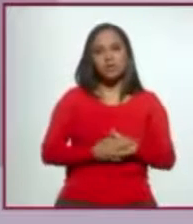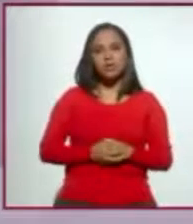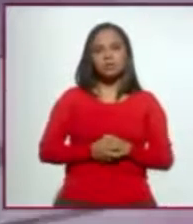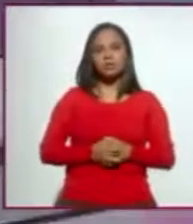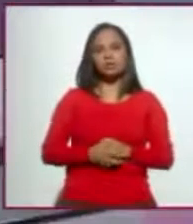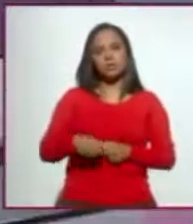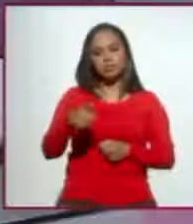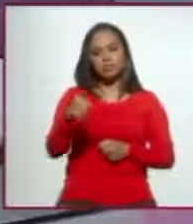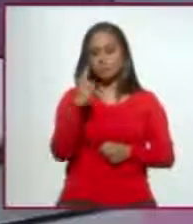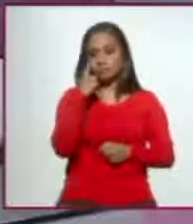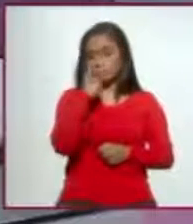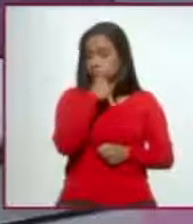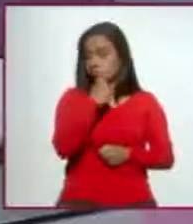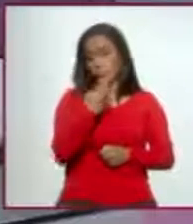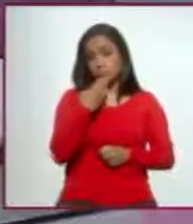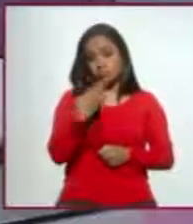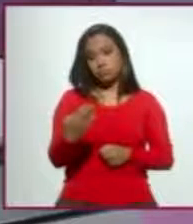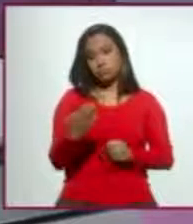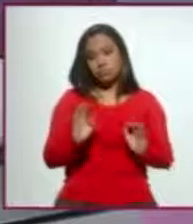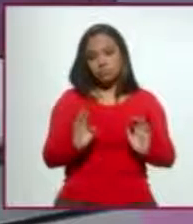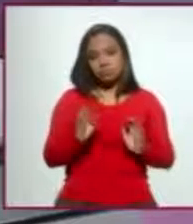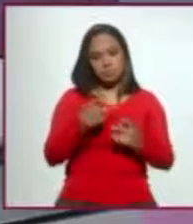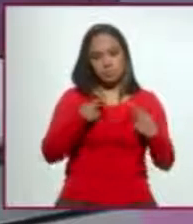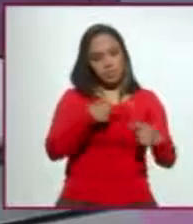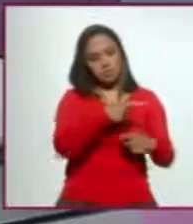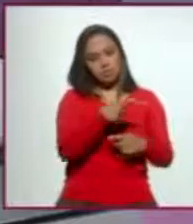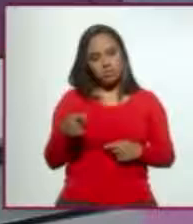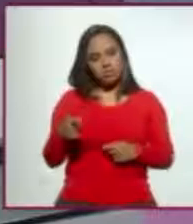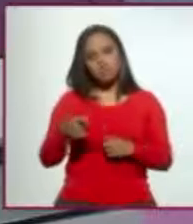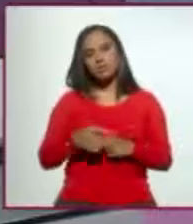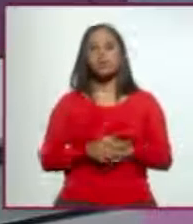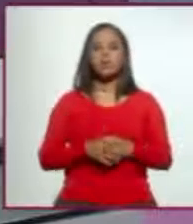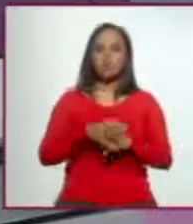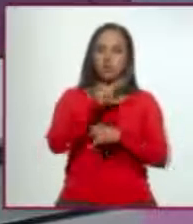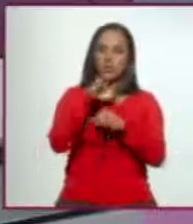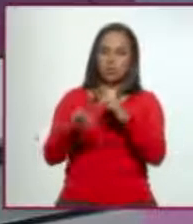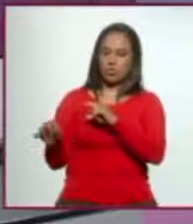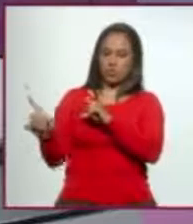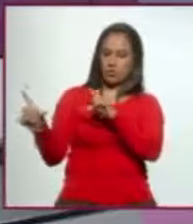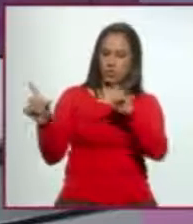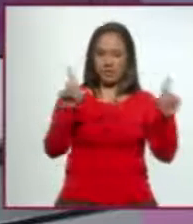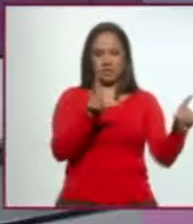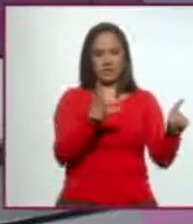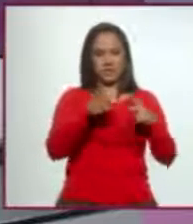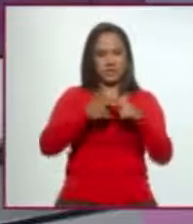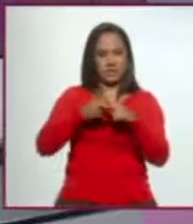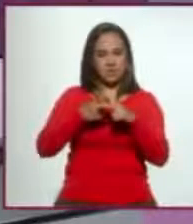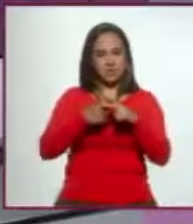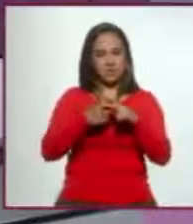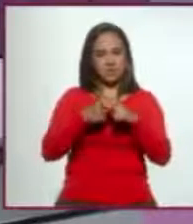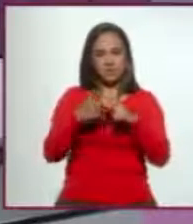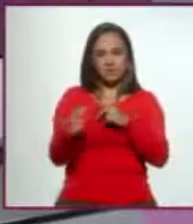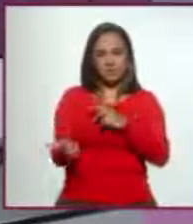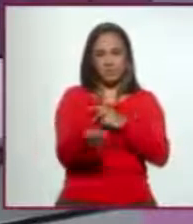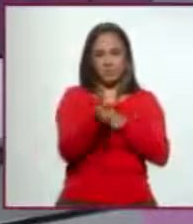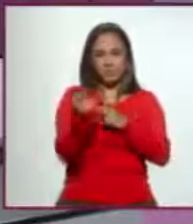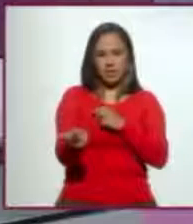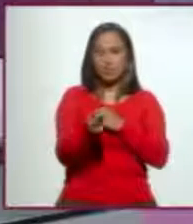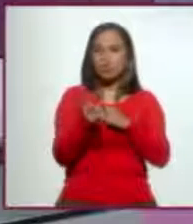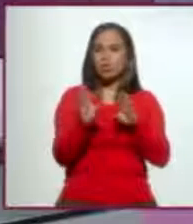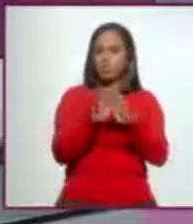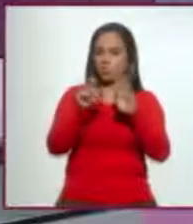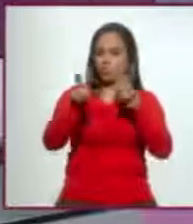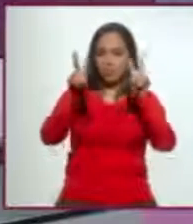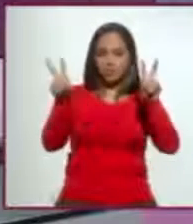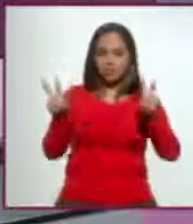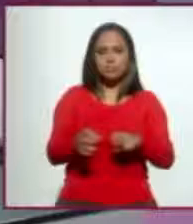esto lo va a ver bien nuevamente el ciudadano. Y en el último gráfico, en la última pregunta sobre este